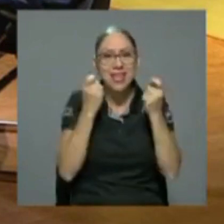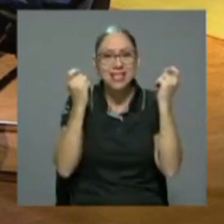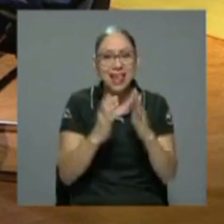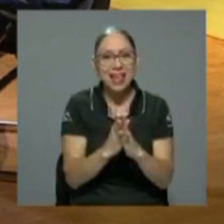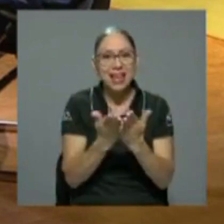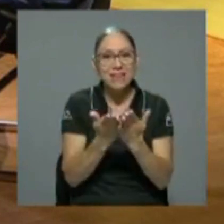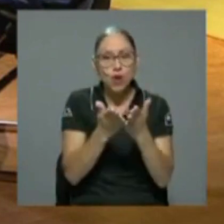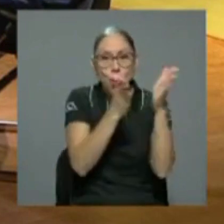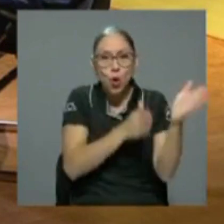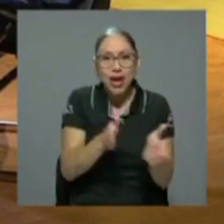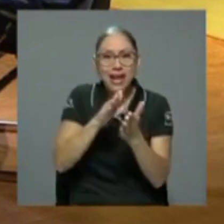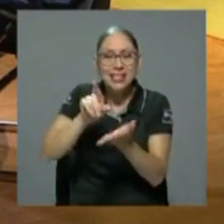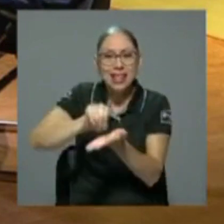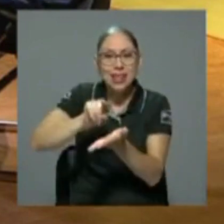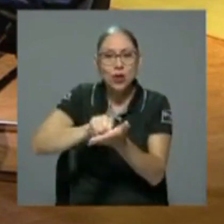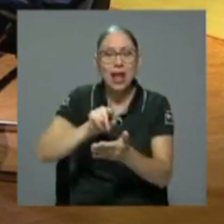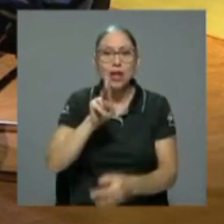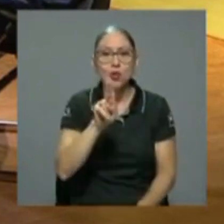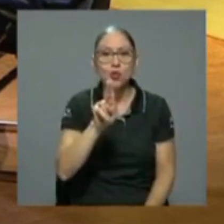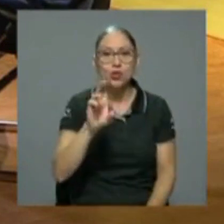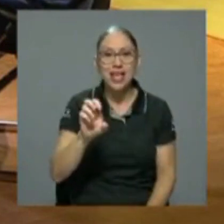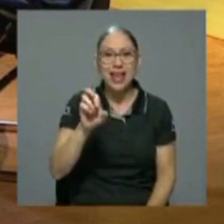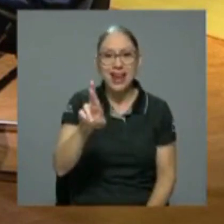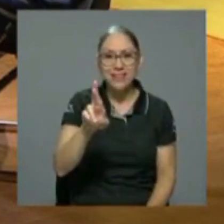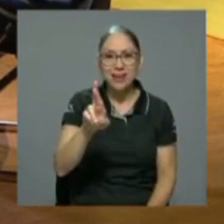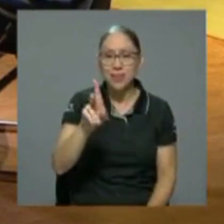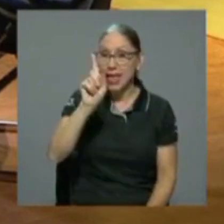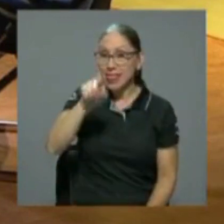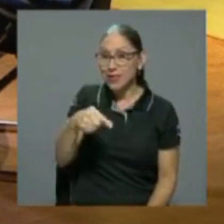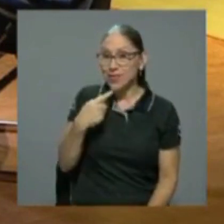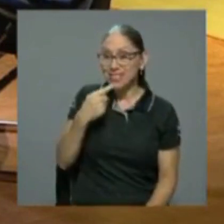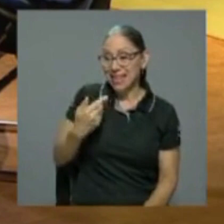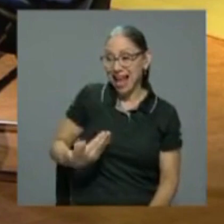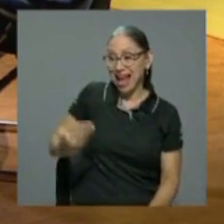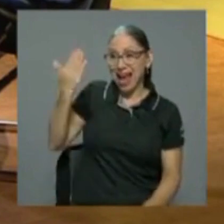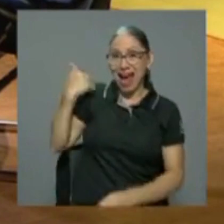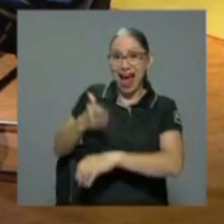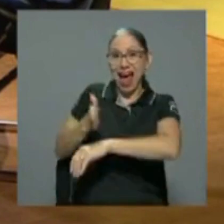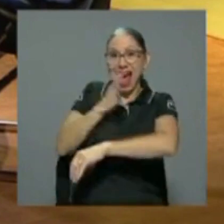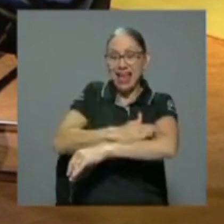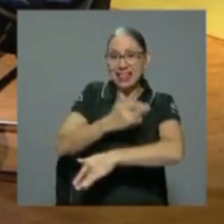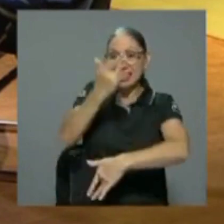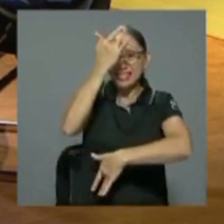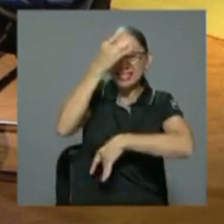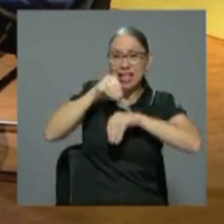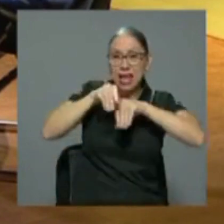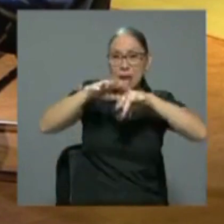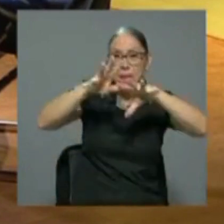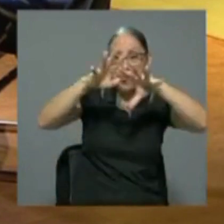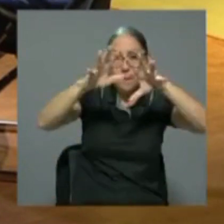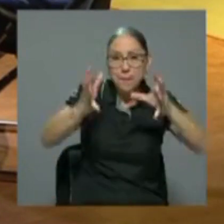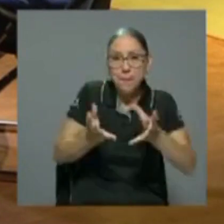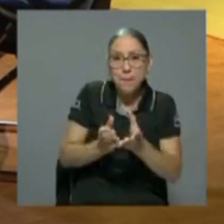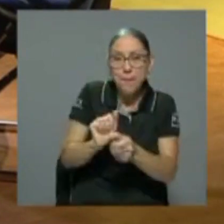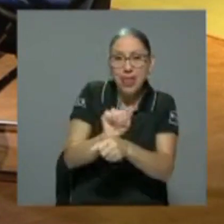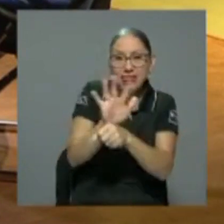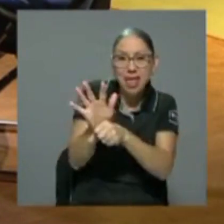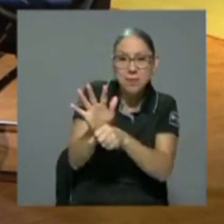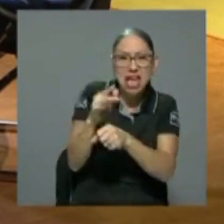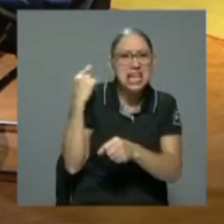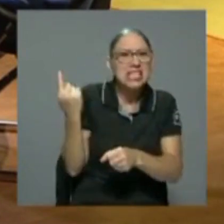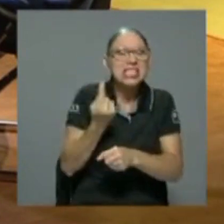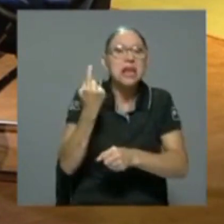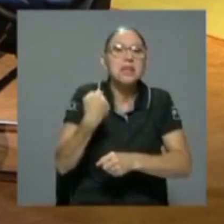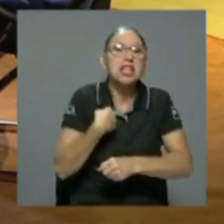de la UCR. Debo aclarar que en el pasado, antes de pandemia, era común tener un stand solo de la editorial